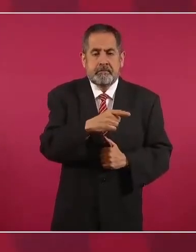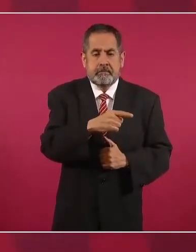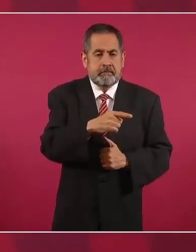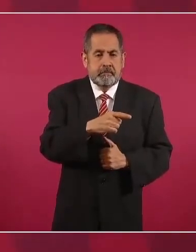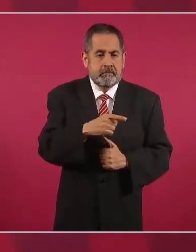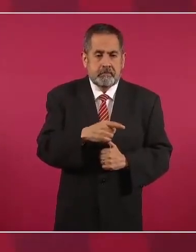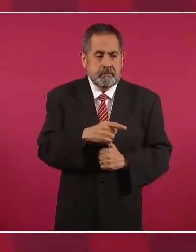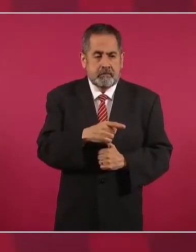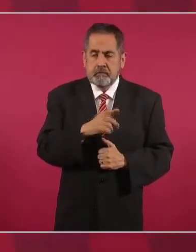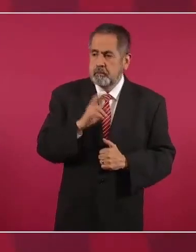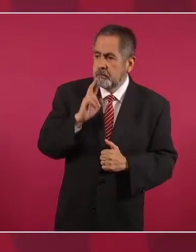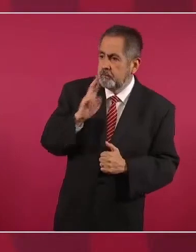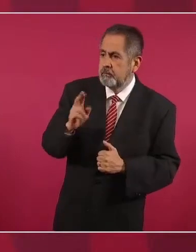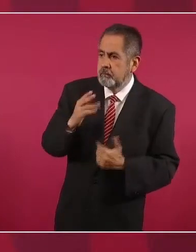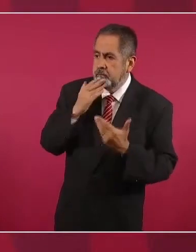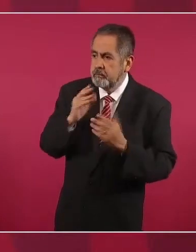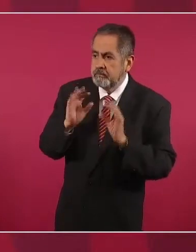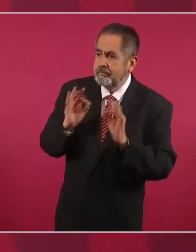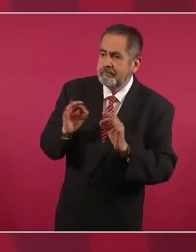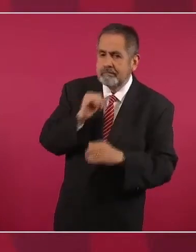ha resultado